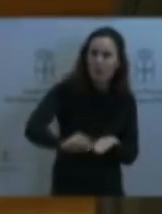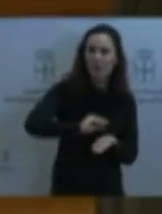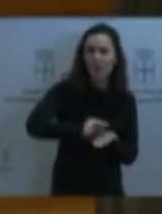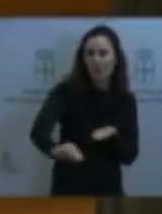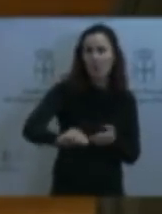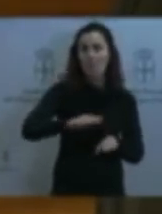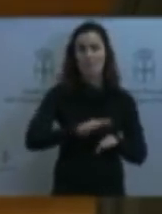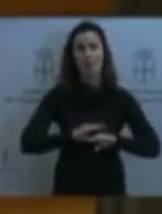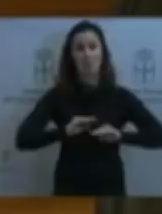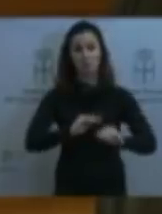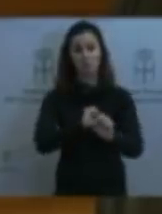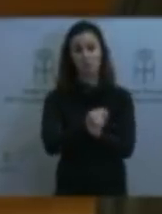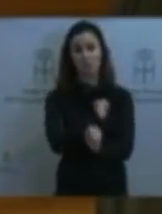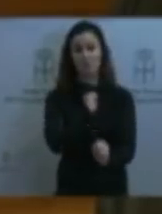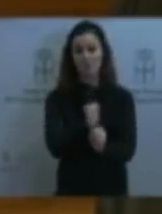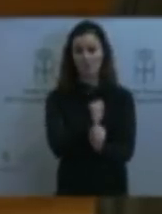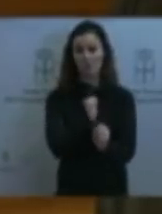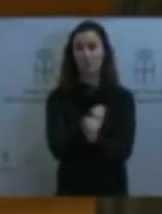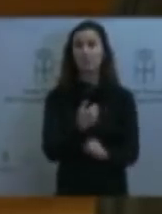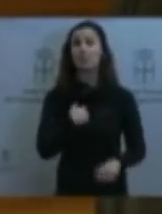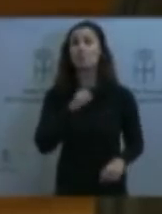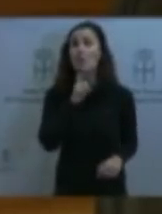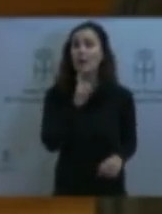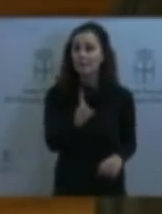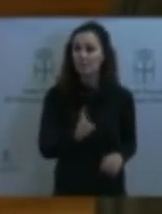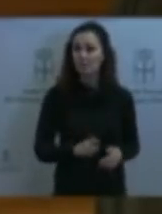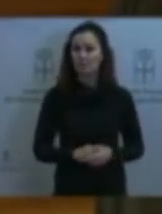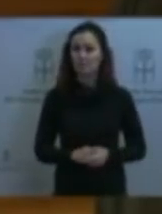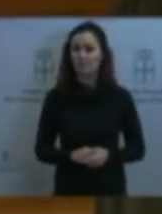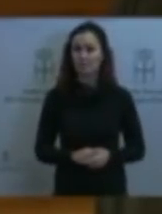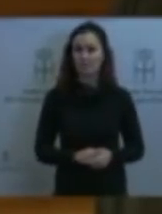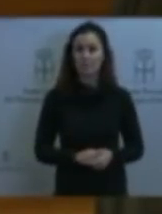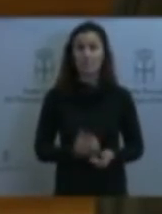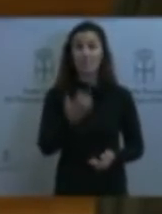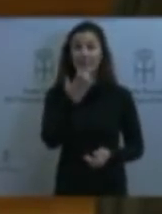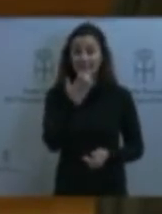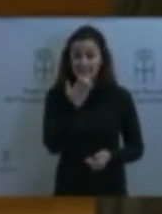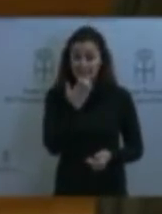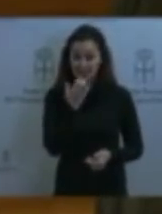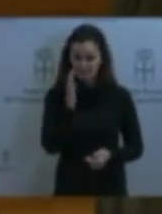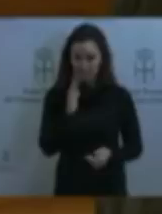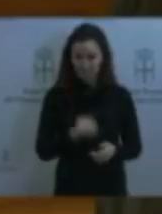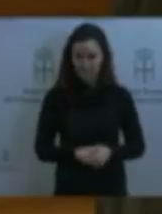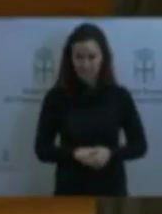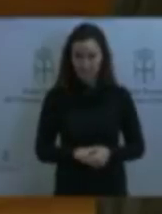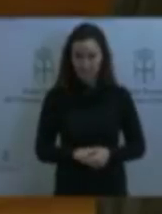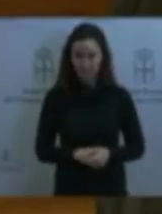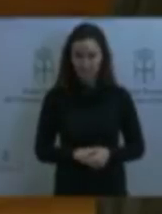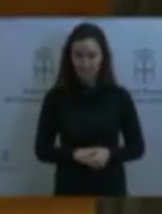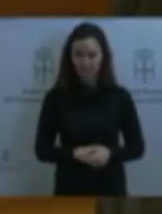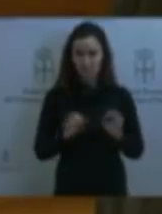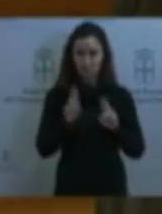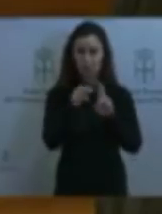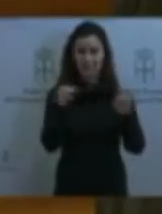advierto. Si se repara en el título del proyecto, mejora de